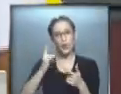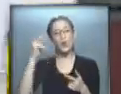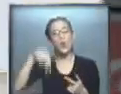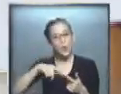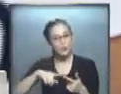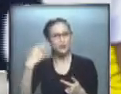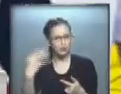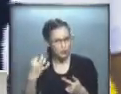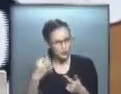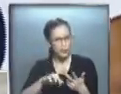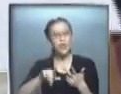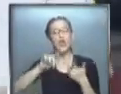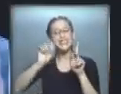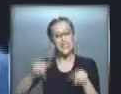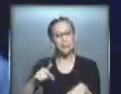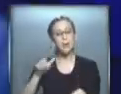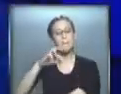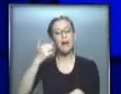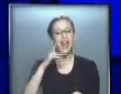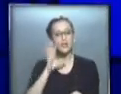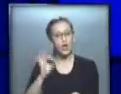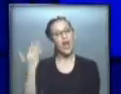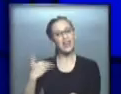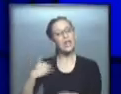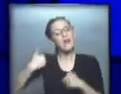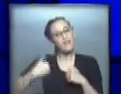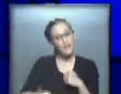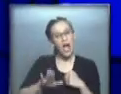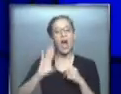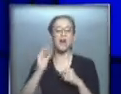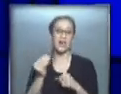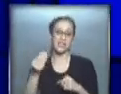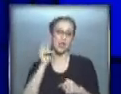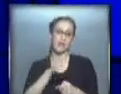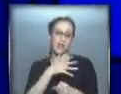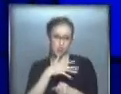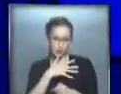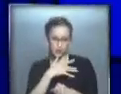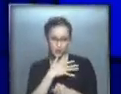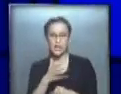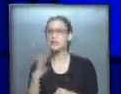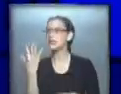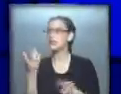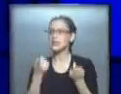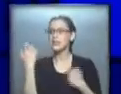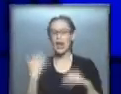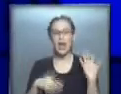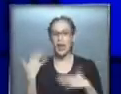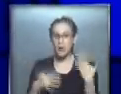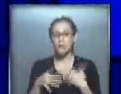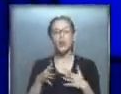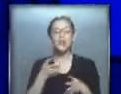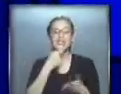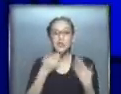existió bastante y también a rodrigo palacio argentina ya está clasificado al próximo mundial tan solo quiere terminar lo más arriba posible y en lo